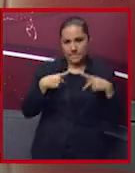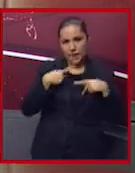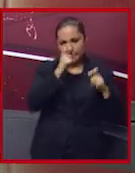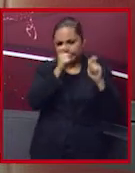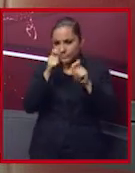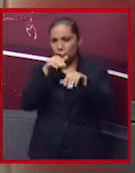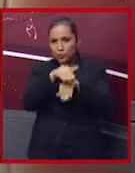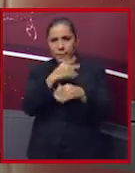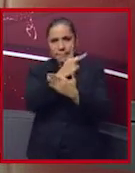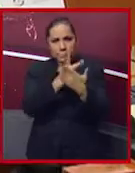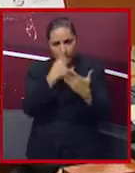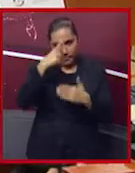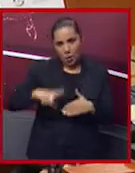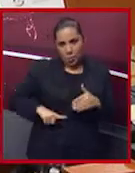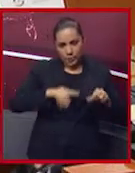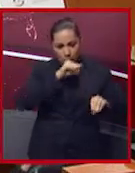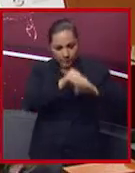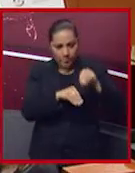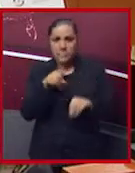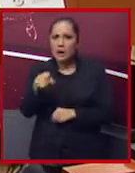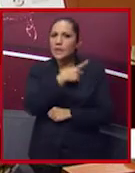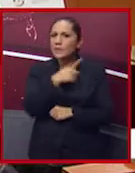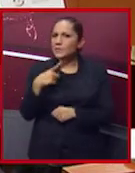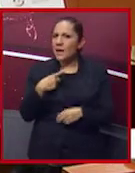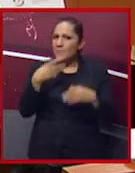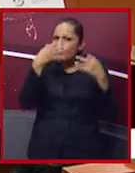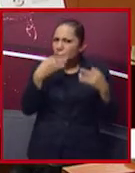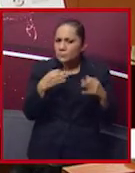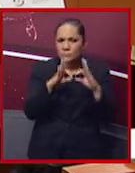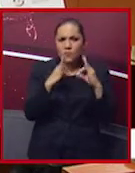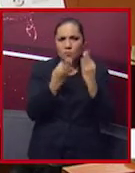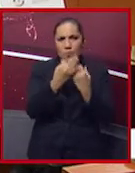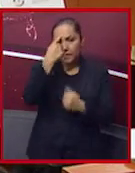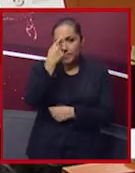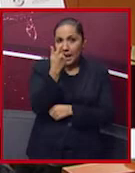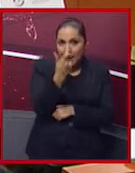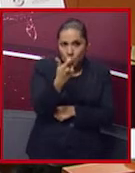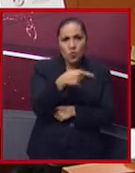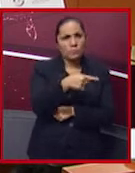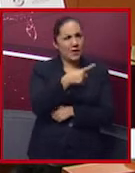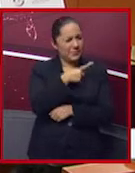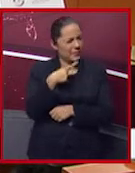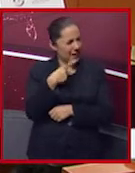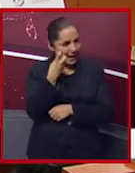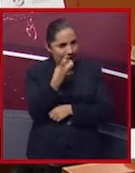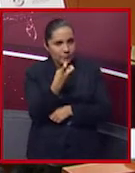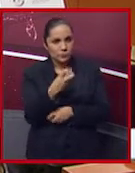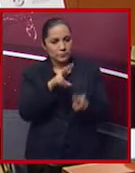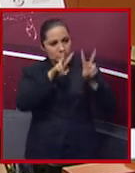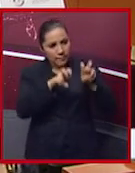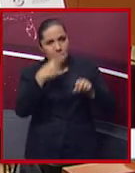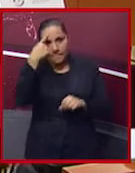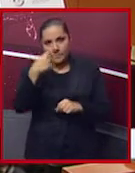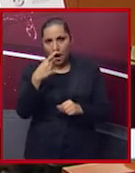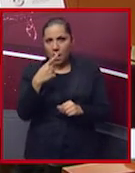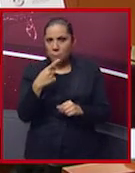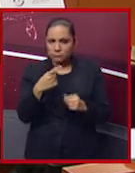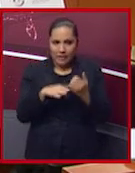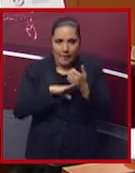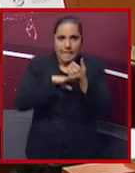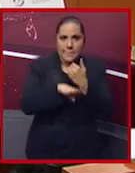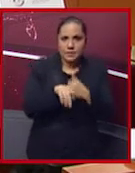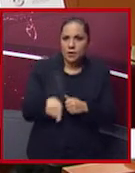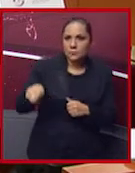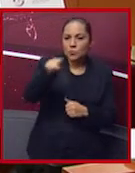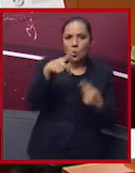directriz económica del país, lo cual coincidieron sería la mejor forma de combatir los altos índices de marginación. Esto fue